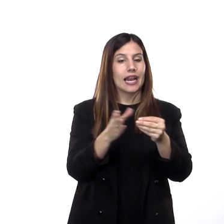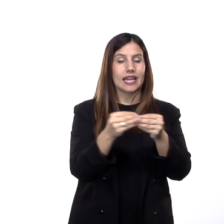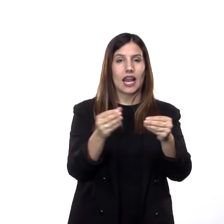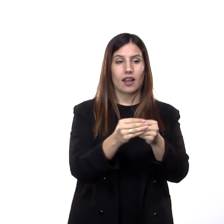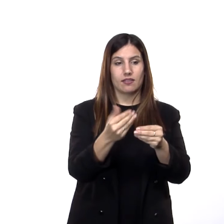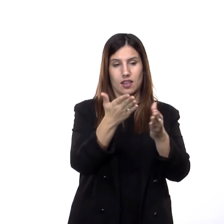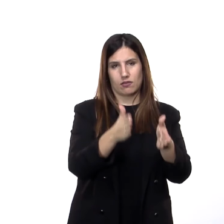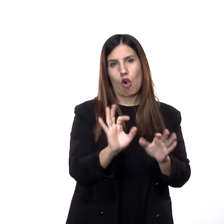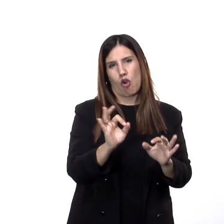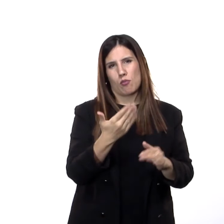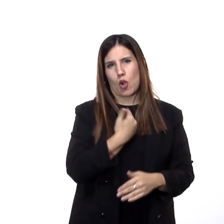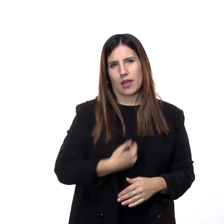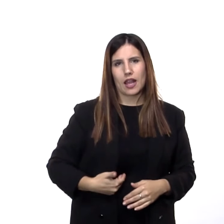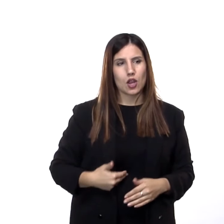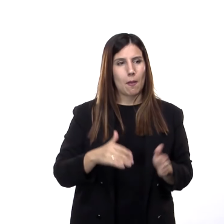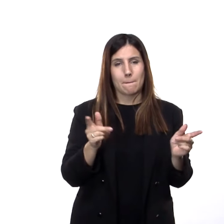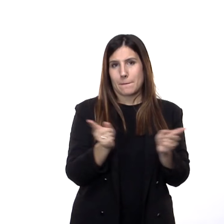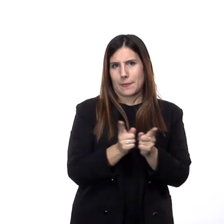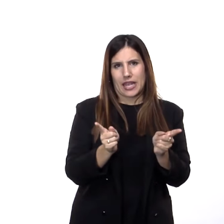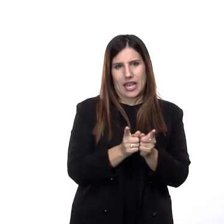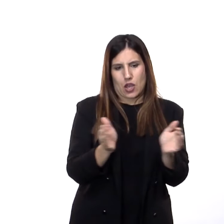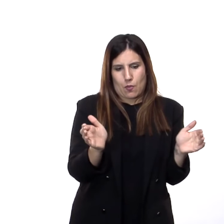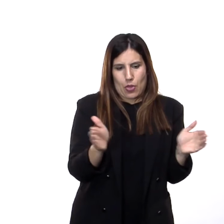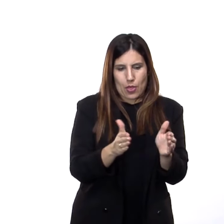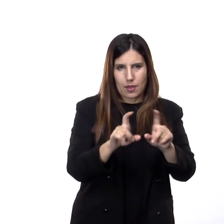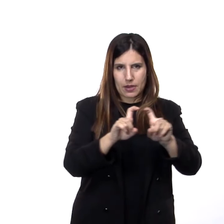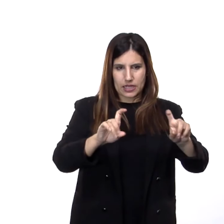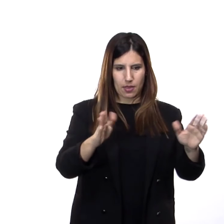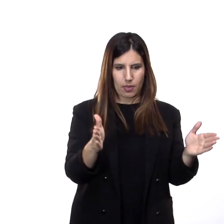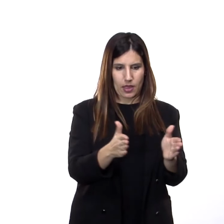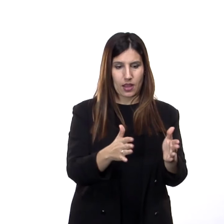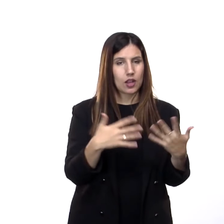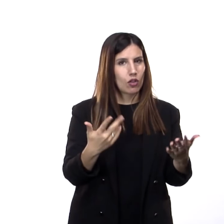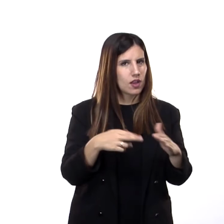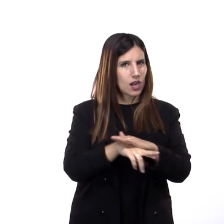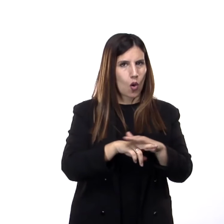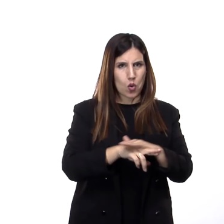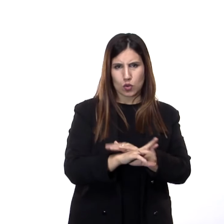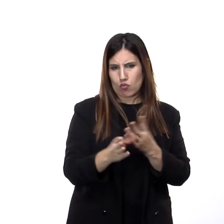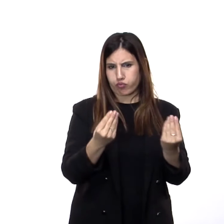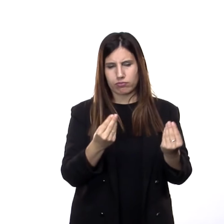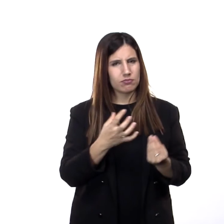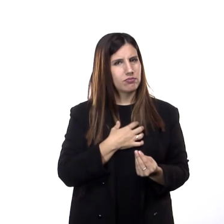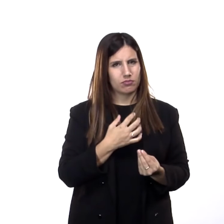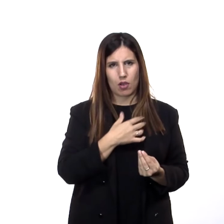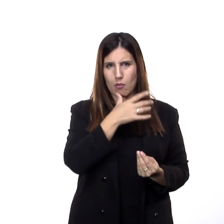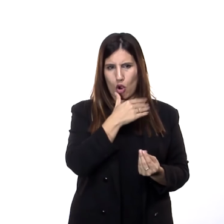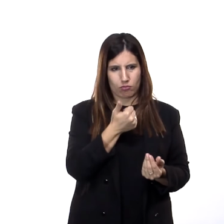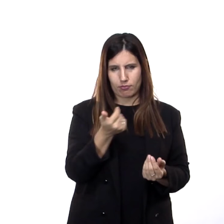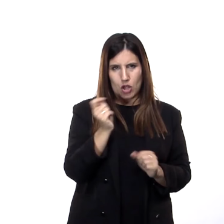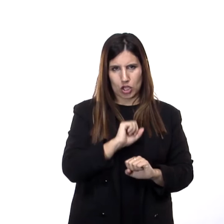propietario es pequeño y no puede dotarse de recursos porque entonces no ganarían bueno pues haz una simbiosis